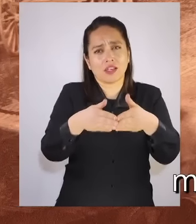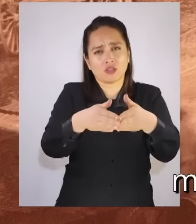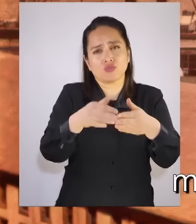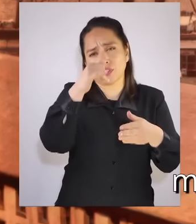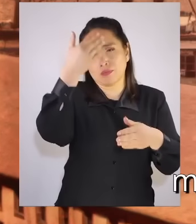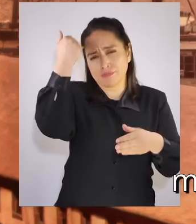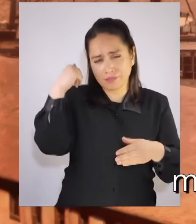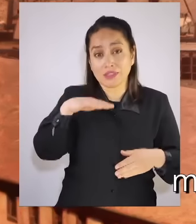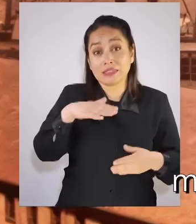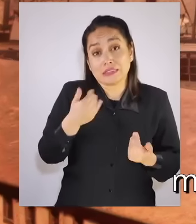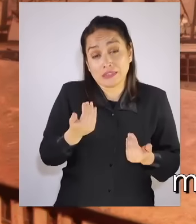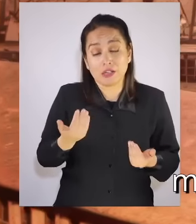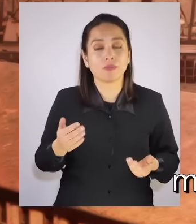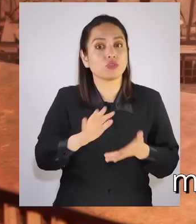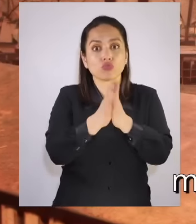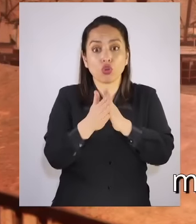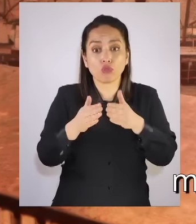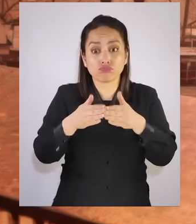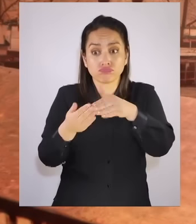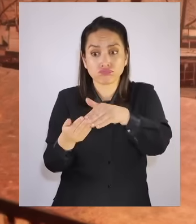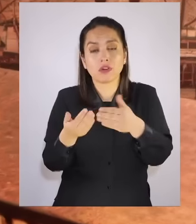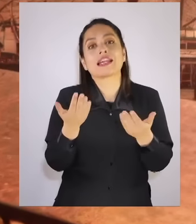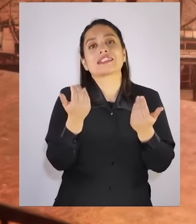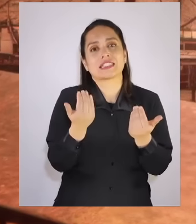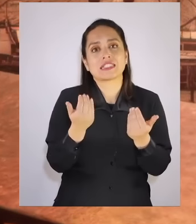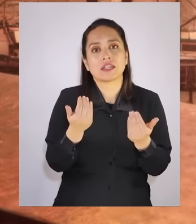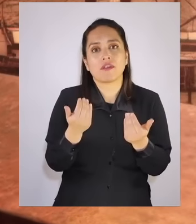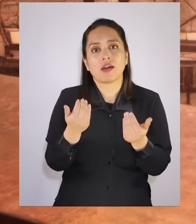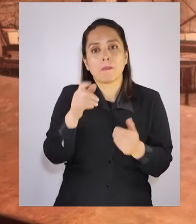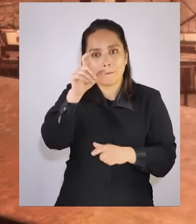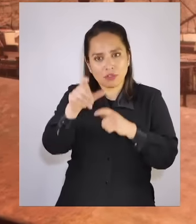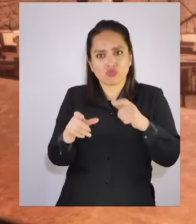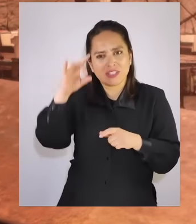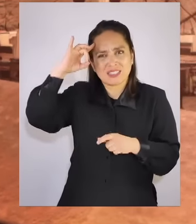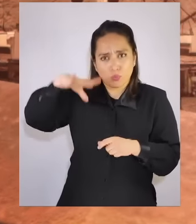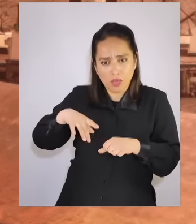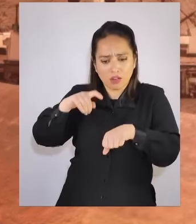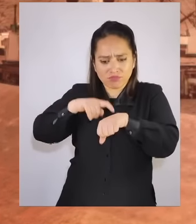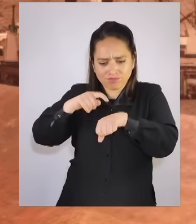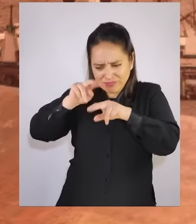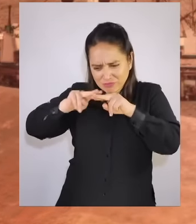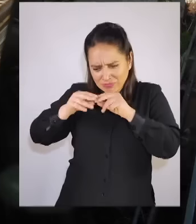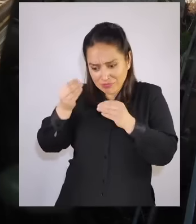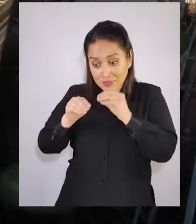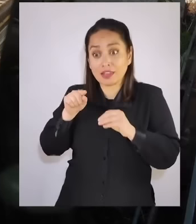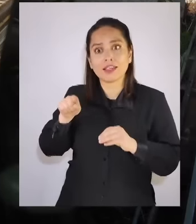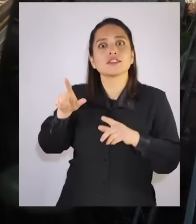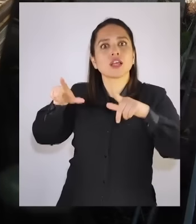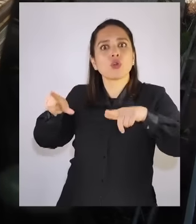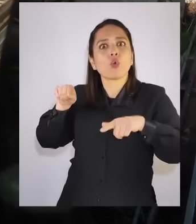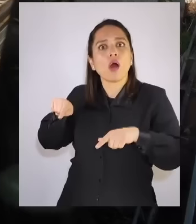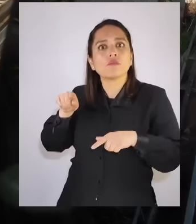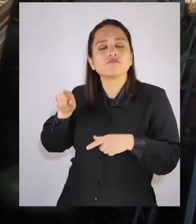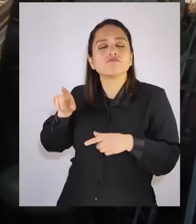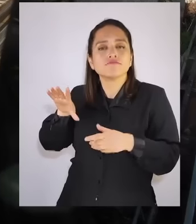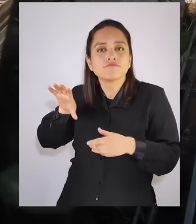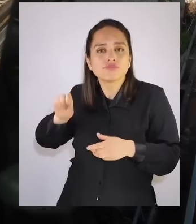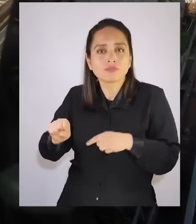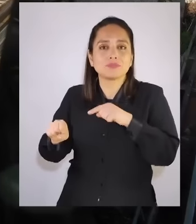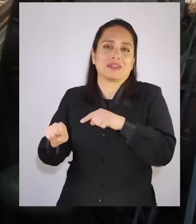y de alguna manera todo buen puerto necesitaba un buen relojero. Y este era el espacio que Juan Mowat había elegido para eso.